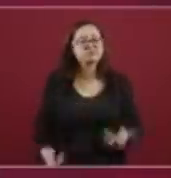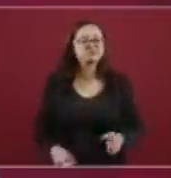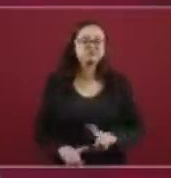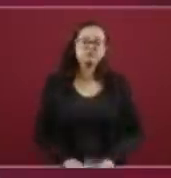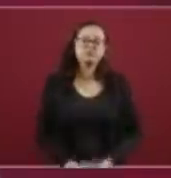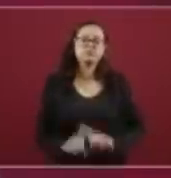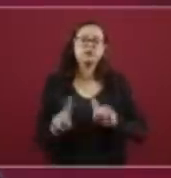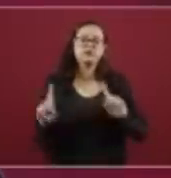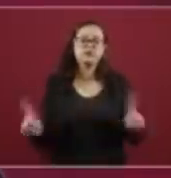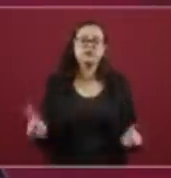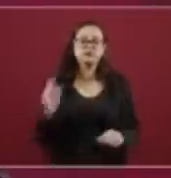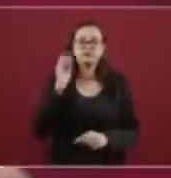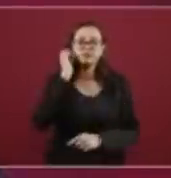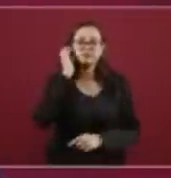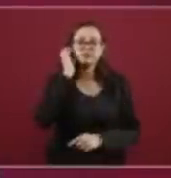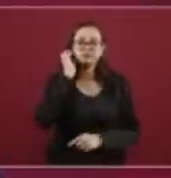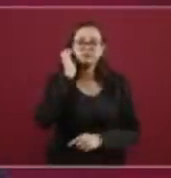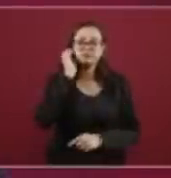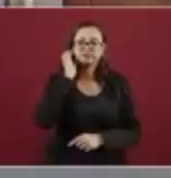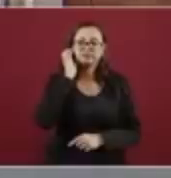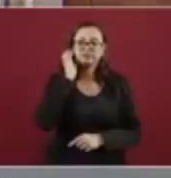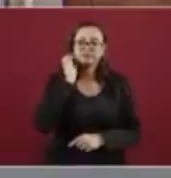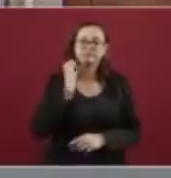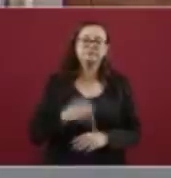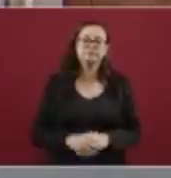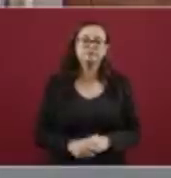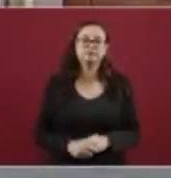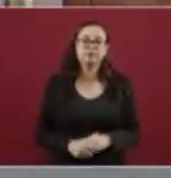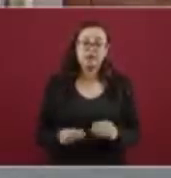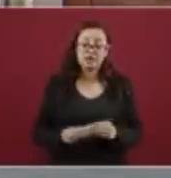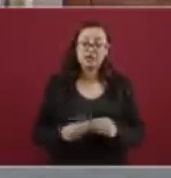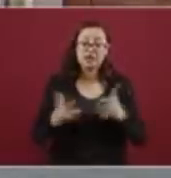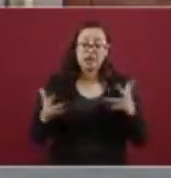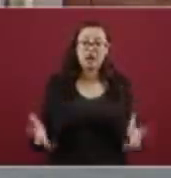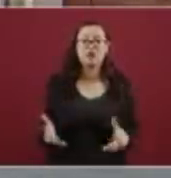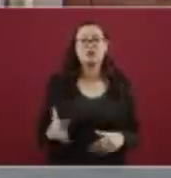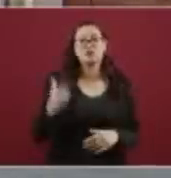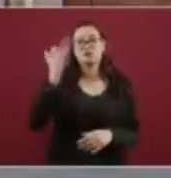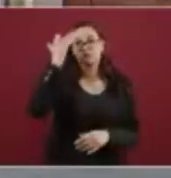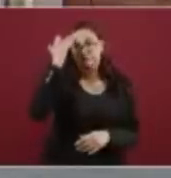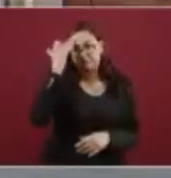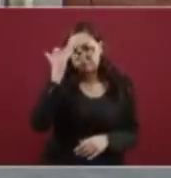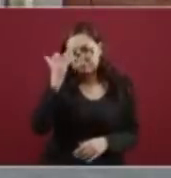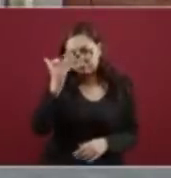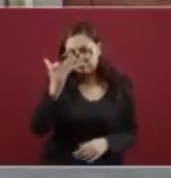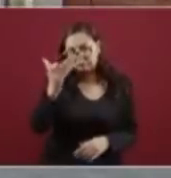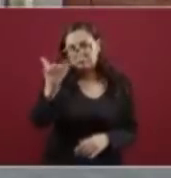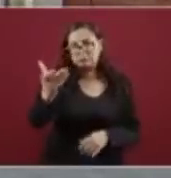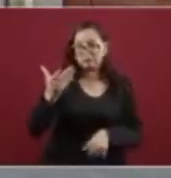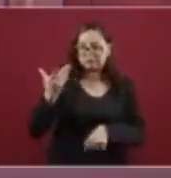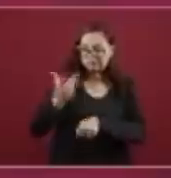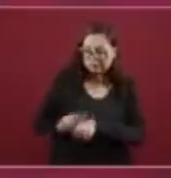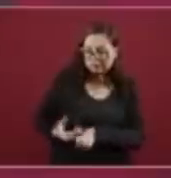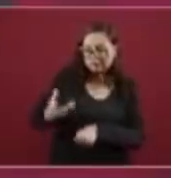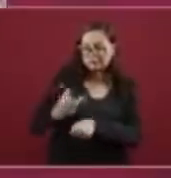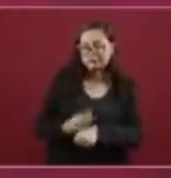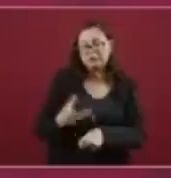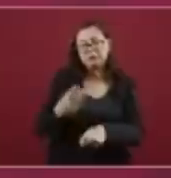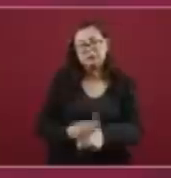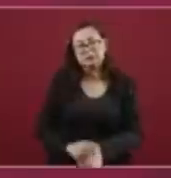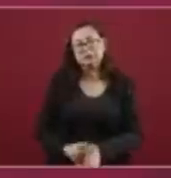Entonces, lleva trabajo, lleva tiempo, causa molestias, hay protestas,